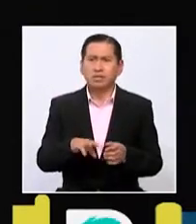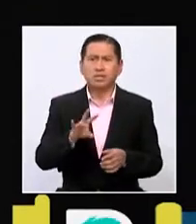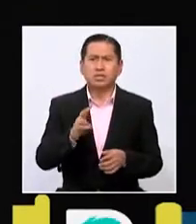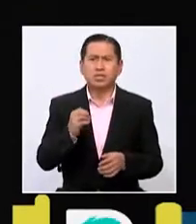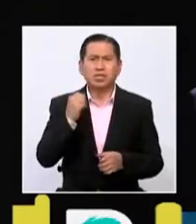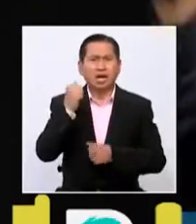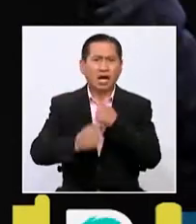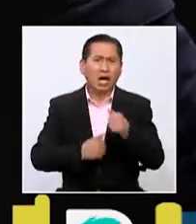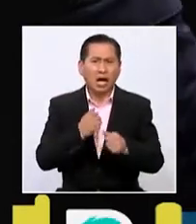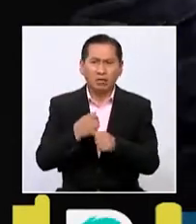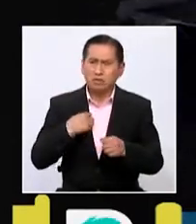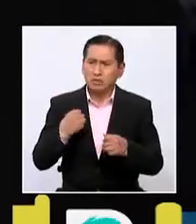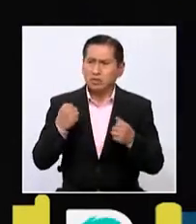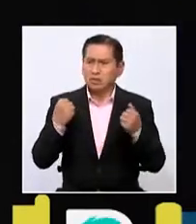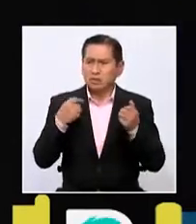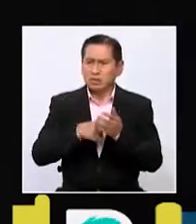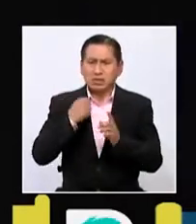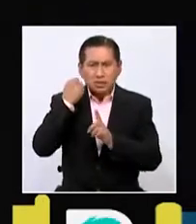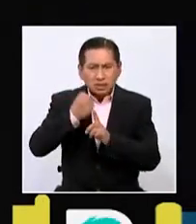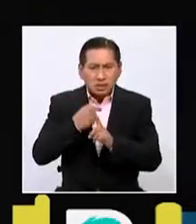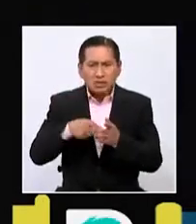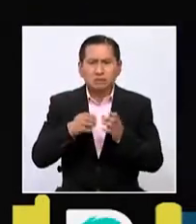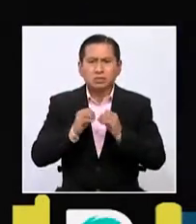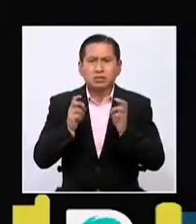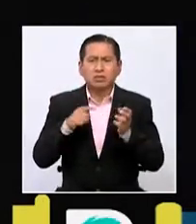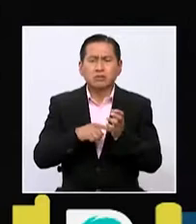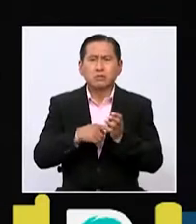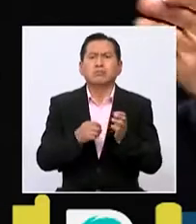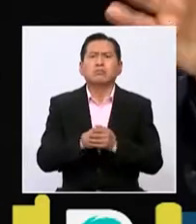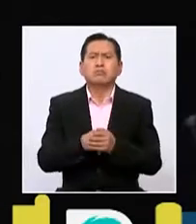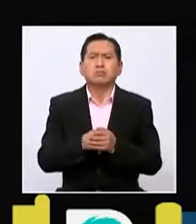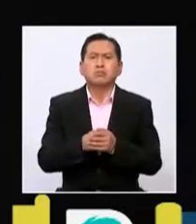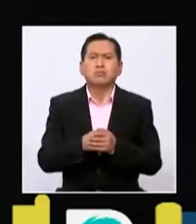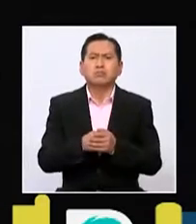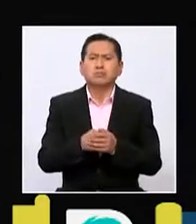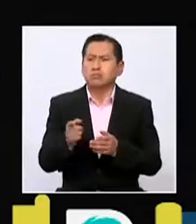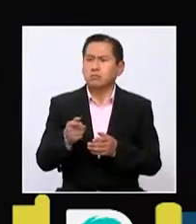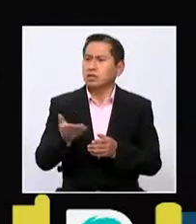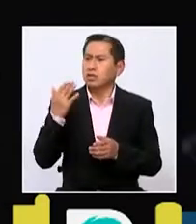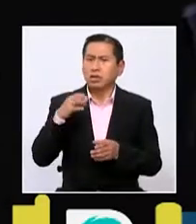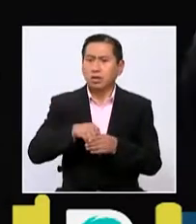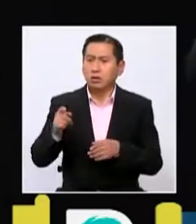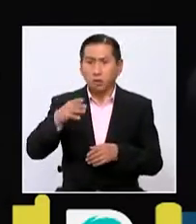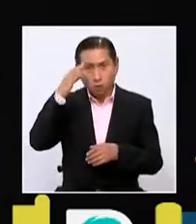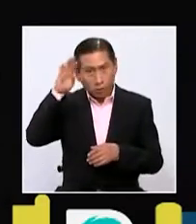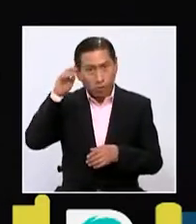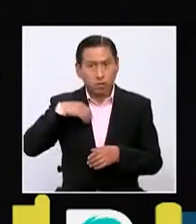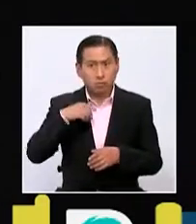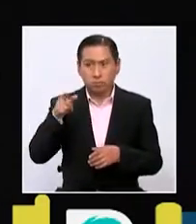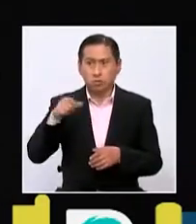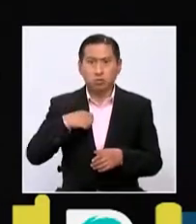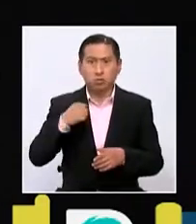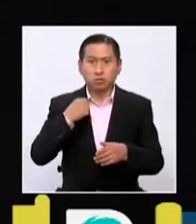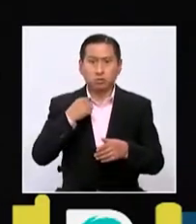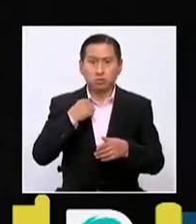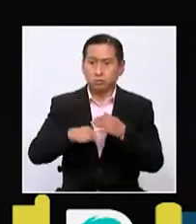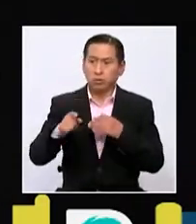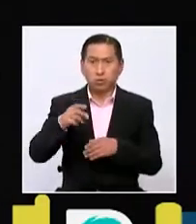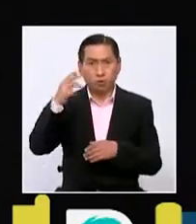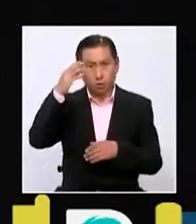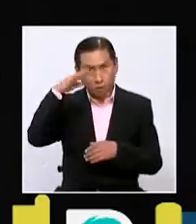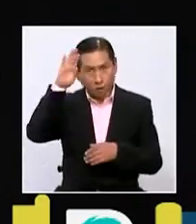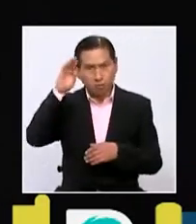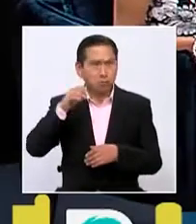decir, y en donde estábamos permeados desde la radionovela en Cuba, porque recuerda que este es un género que nace en Cuba, ¿no? Con